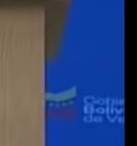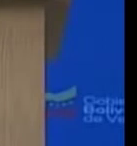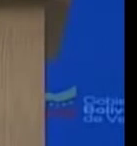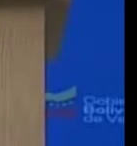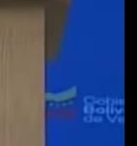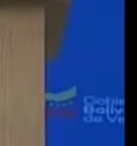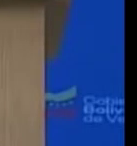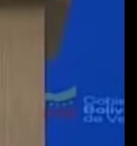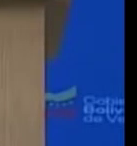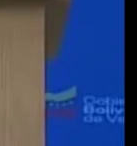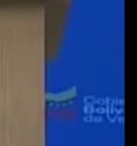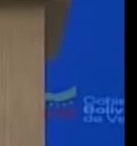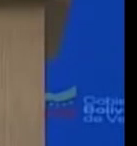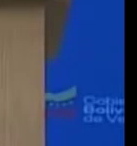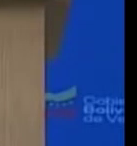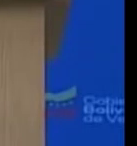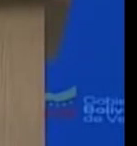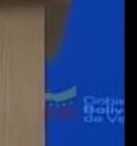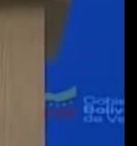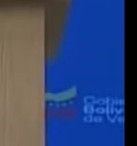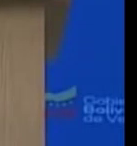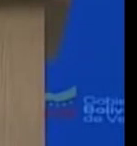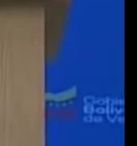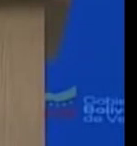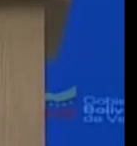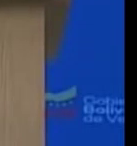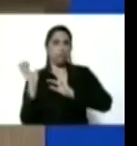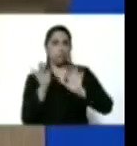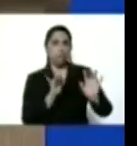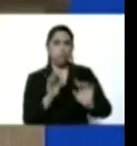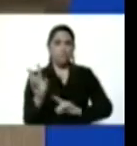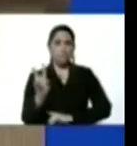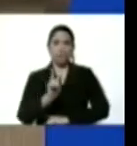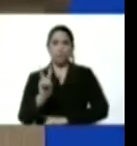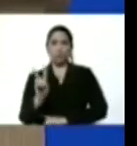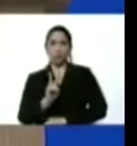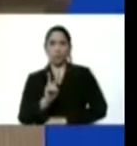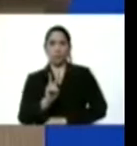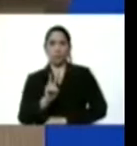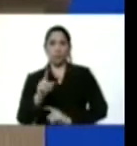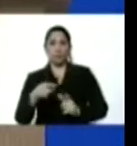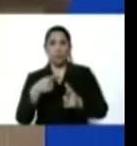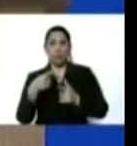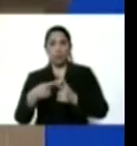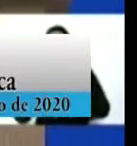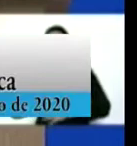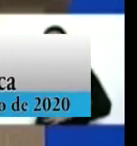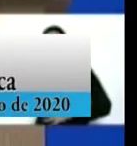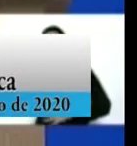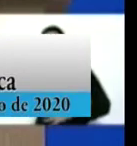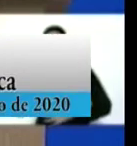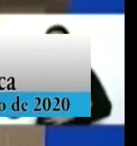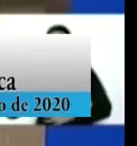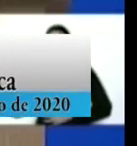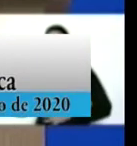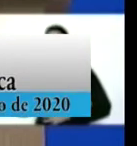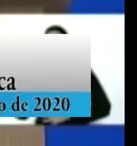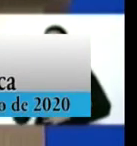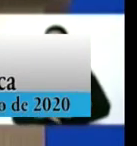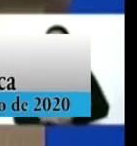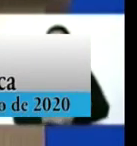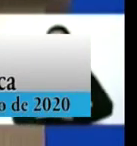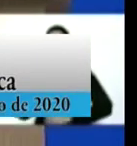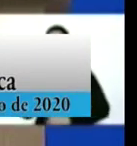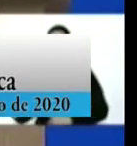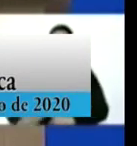se ha desbordado la curva exponencial. Vicepresidenta Ejecutiva se pronunció sobre el reciente decreto de toque de